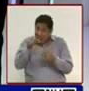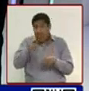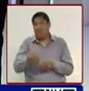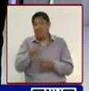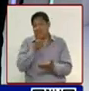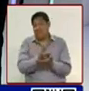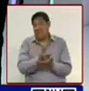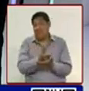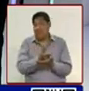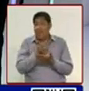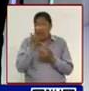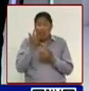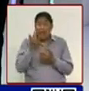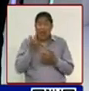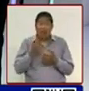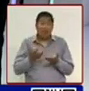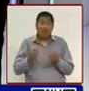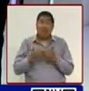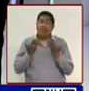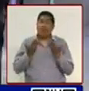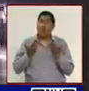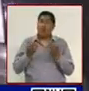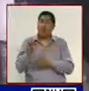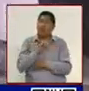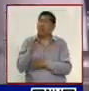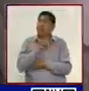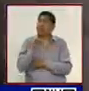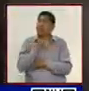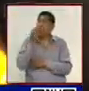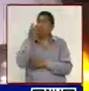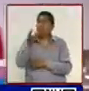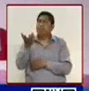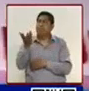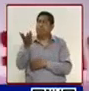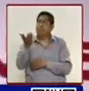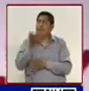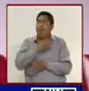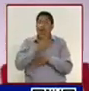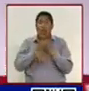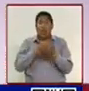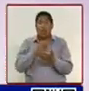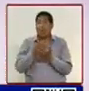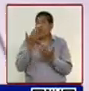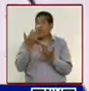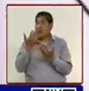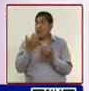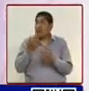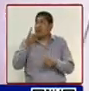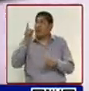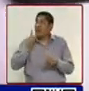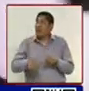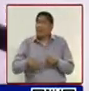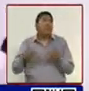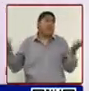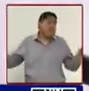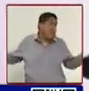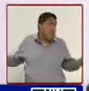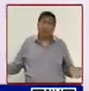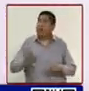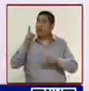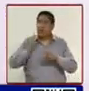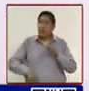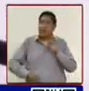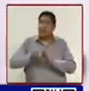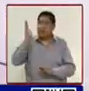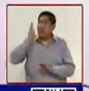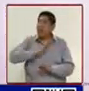aquí. Mira la fila de movilidades que hay. Mira. Y todos esperando pasajeros. O sea, no podemos seguro. Prácticamente. Claro, no podemos